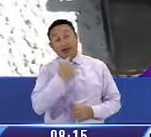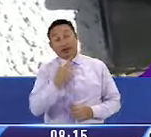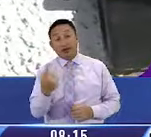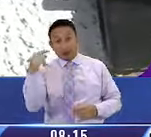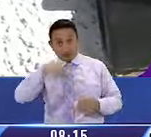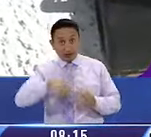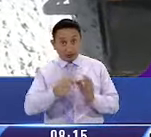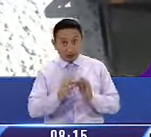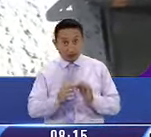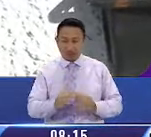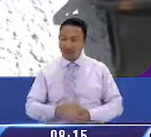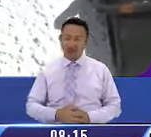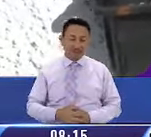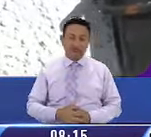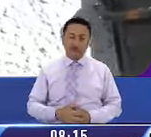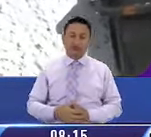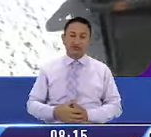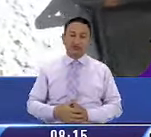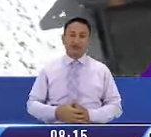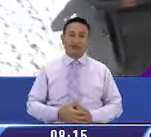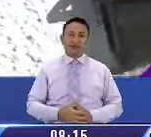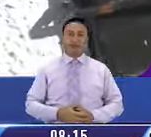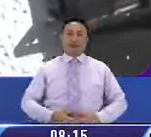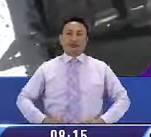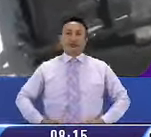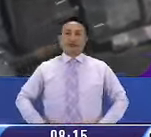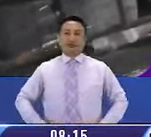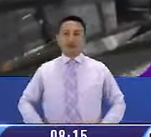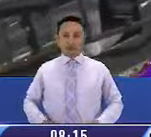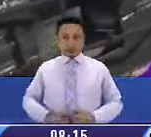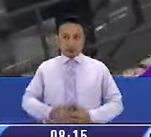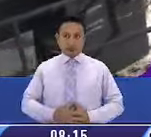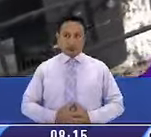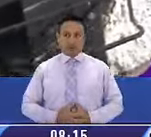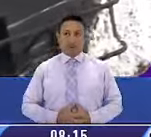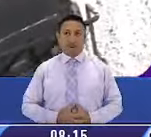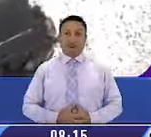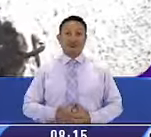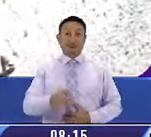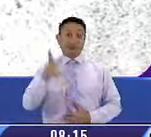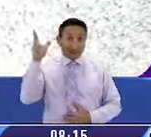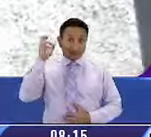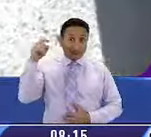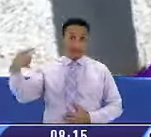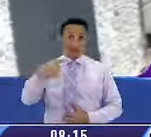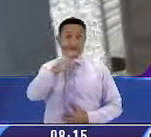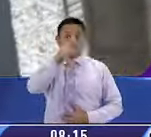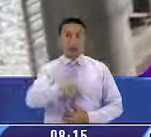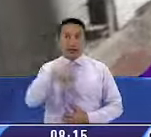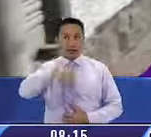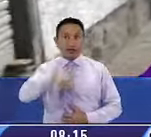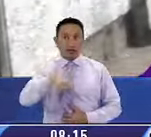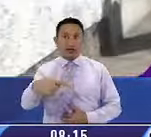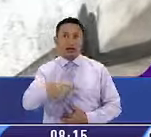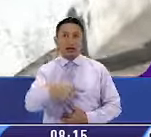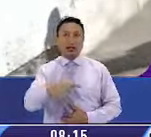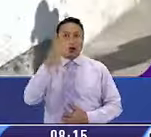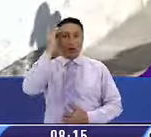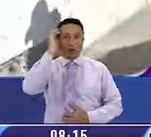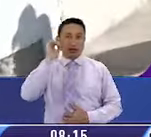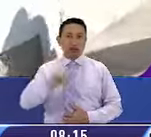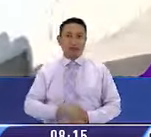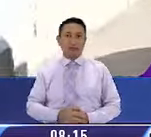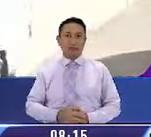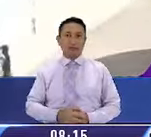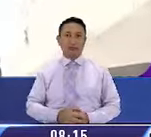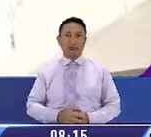vienen, o sea, no para nada. Así es. Ustedes han escuchado los requerimientos, la preocupación de los vecinos. Esto ocurre en la